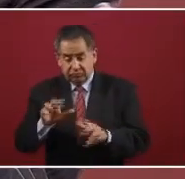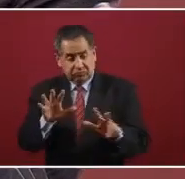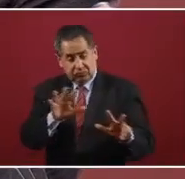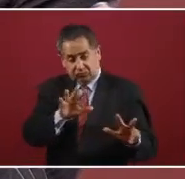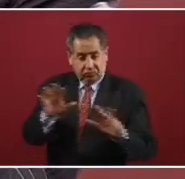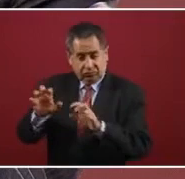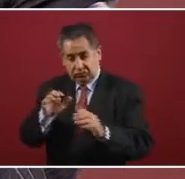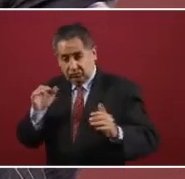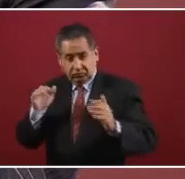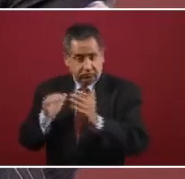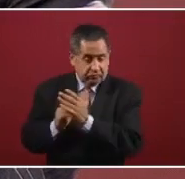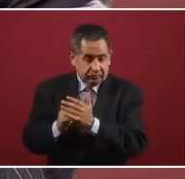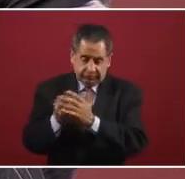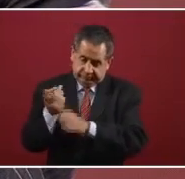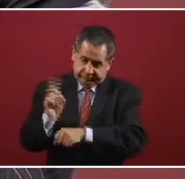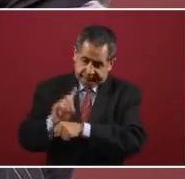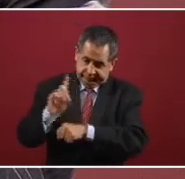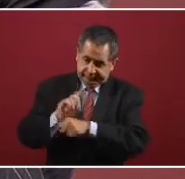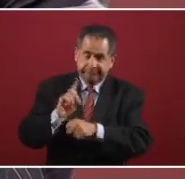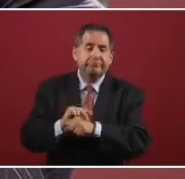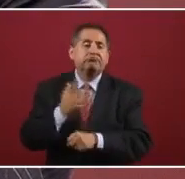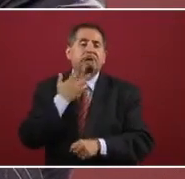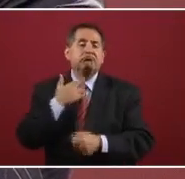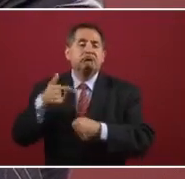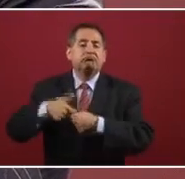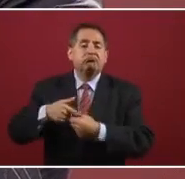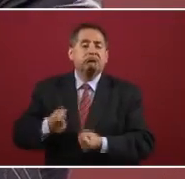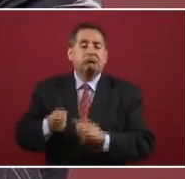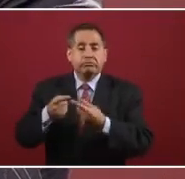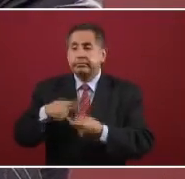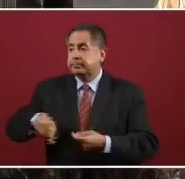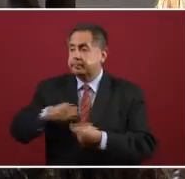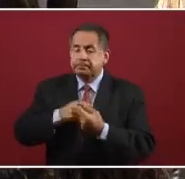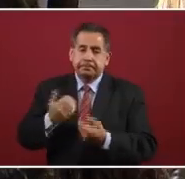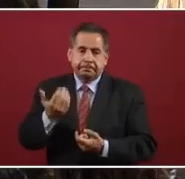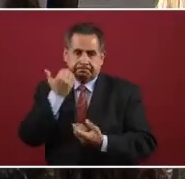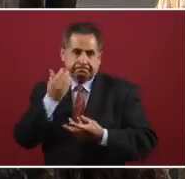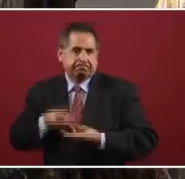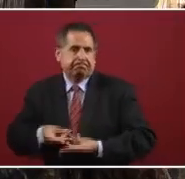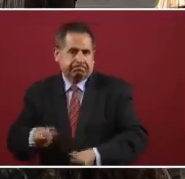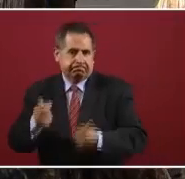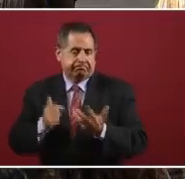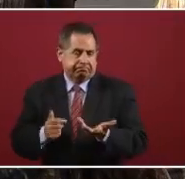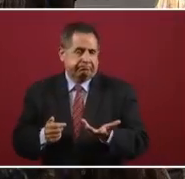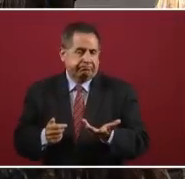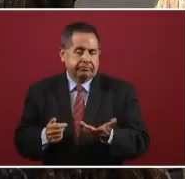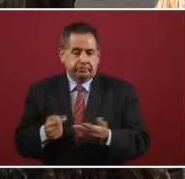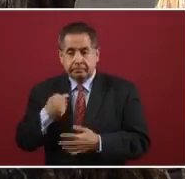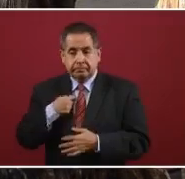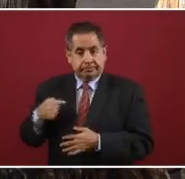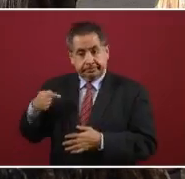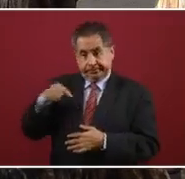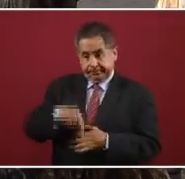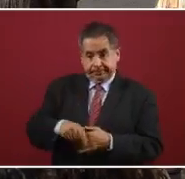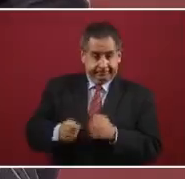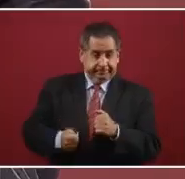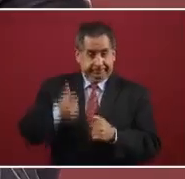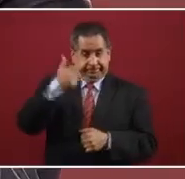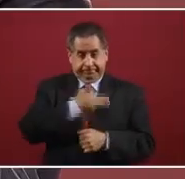barriles diarios de gasolinas, que es lo que consumimos. Cuando llegamos